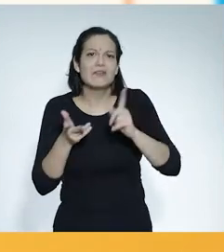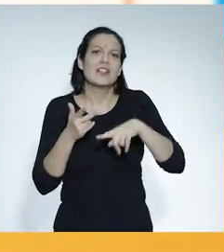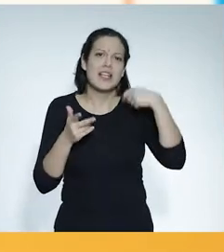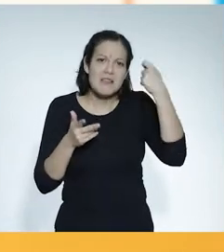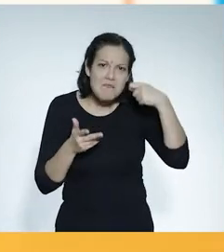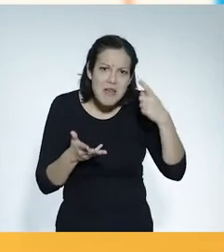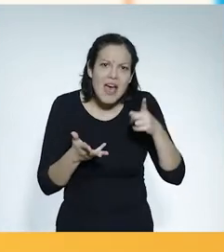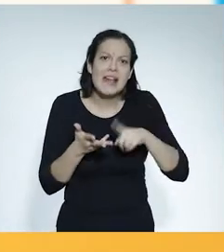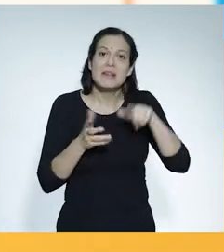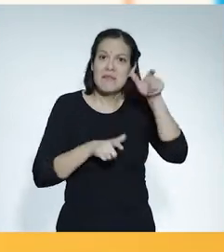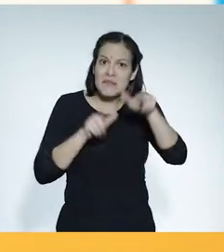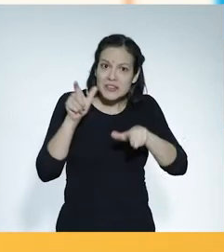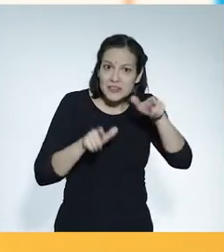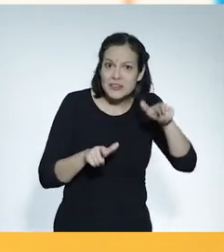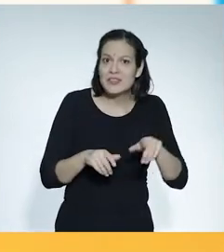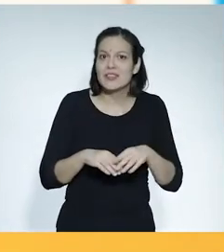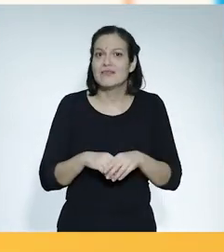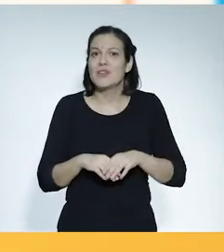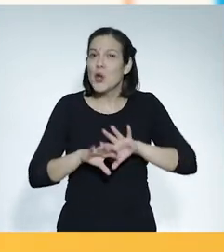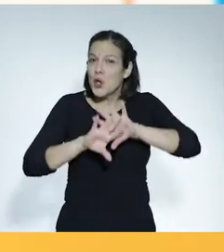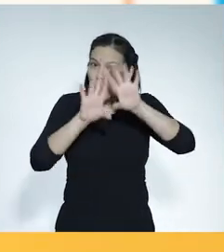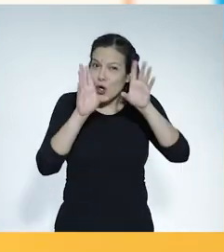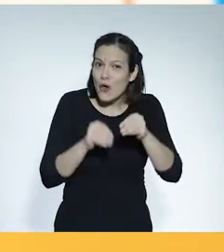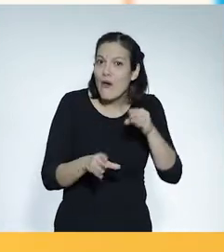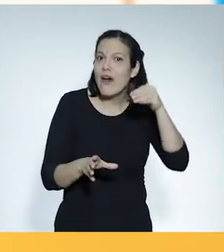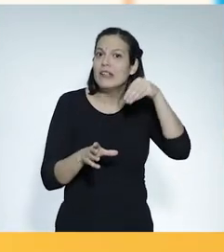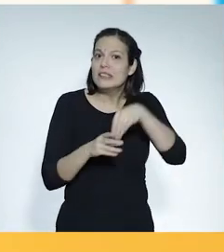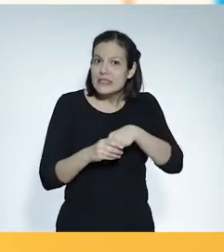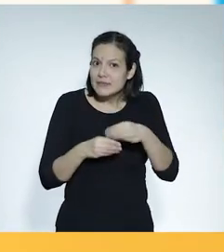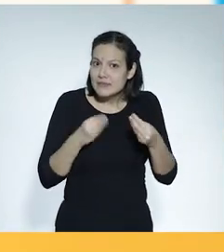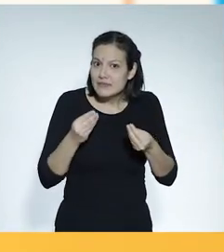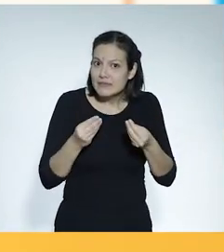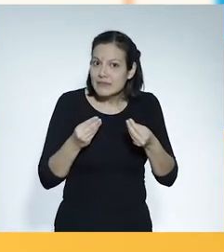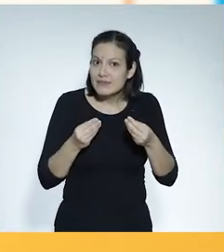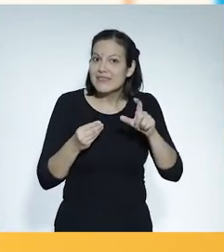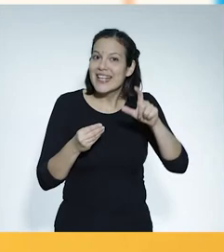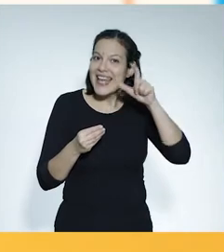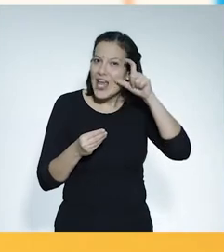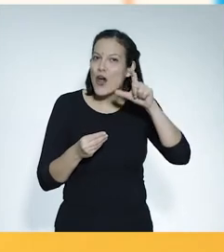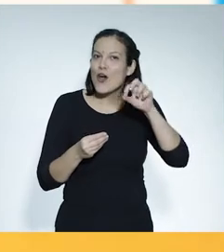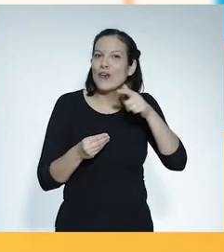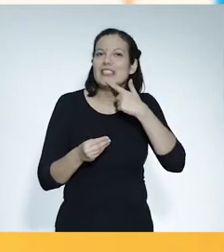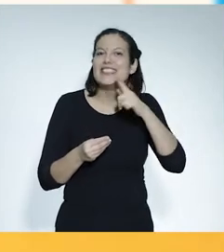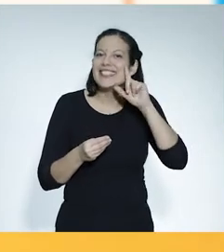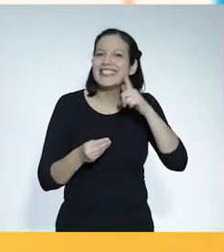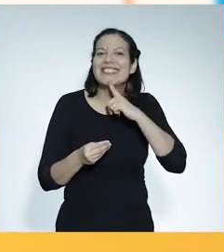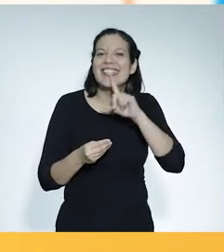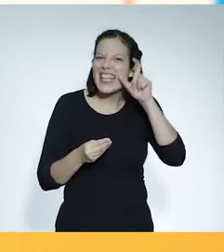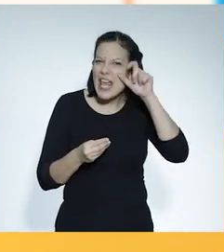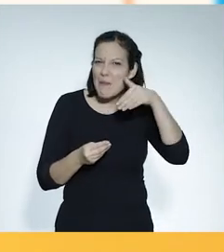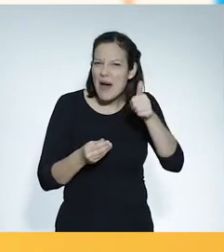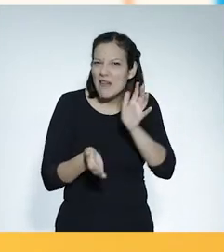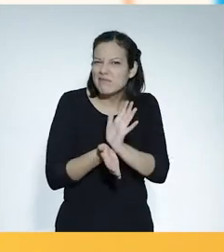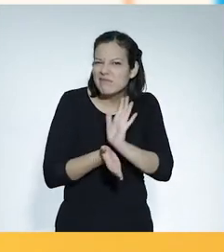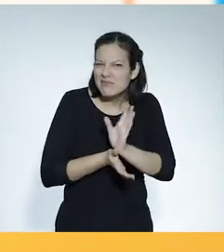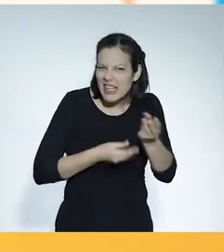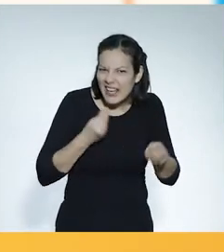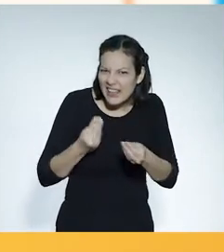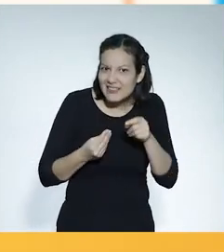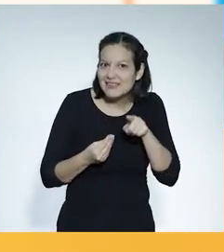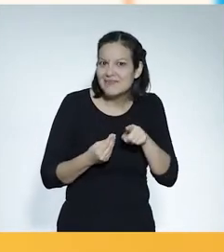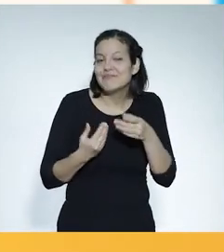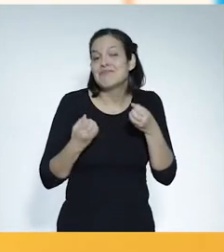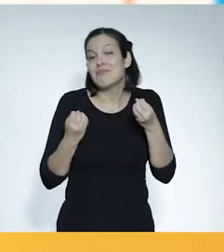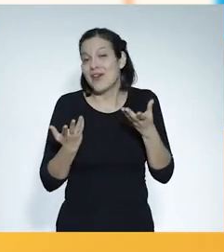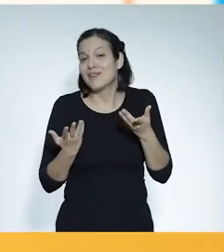humanos, formamos parte del ecosistema. ¿Y qué es el ecosistema? Bueno, en el video